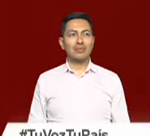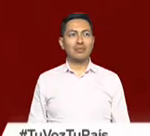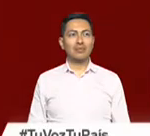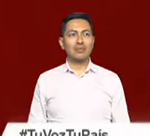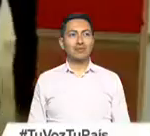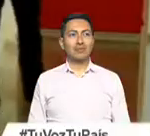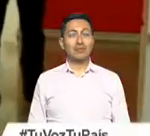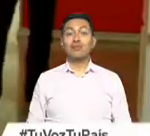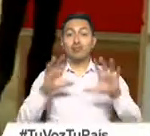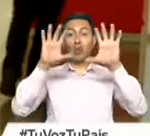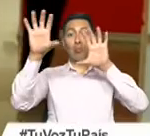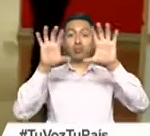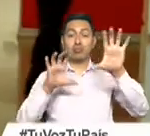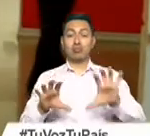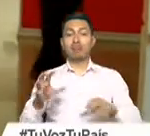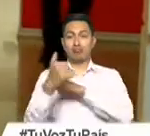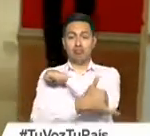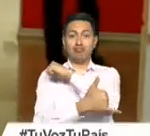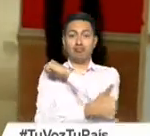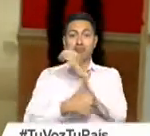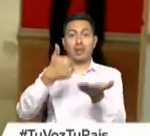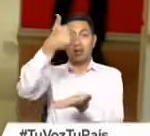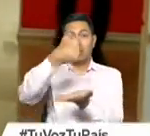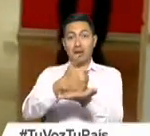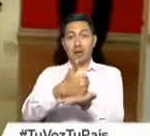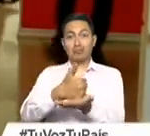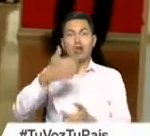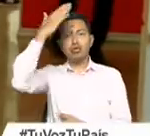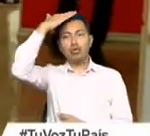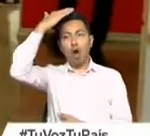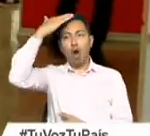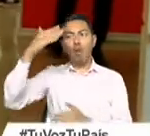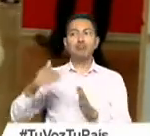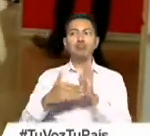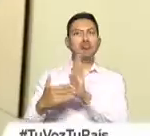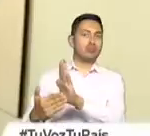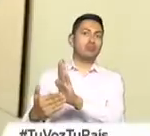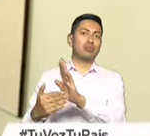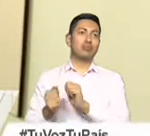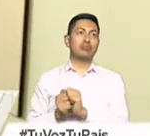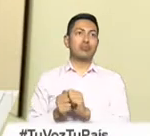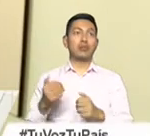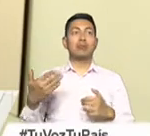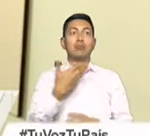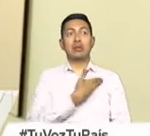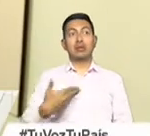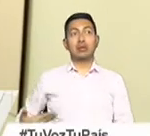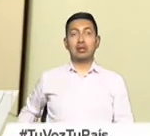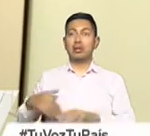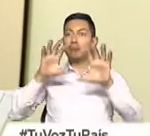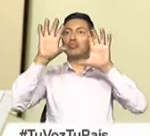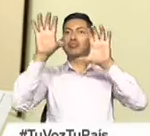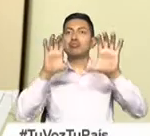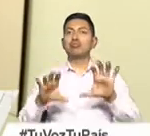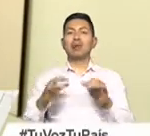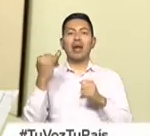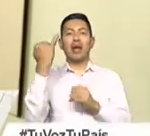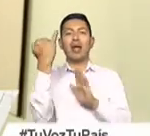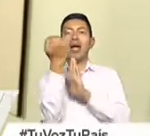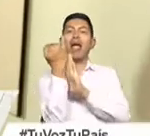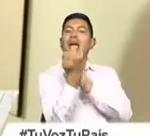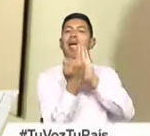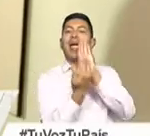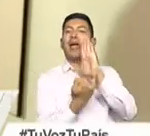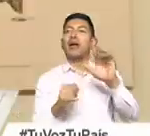Una exhibición en Irán dedicada a Donald Trump. El presidente estadounidense protagoniza una serie de caricaturas expuestas desde el lunes en Teherán,